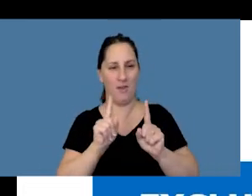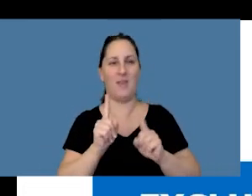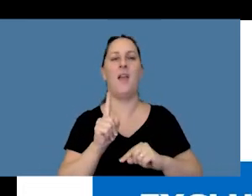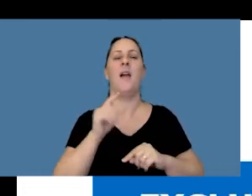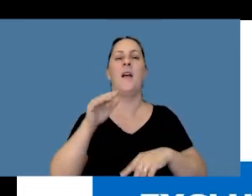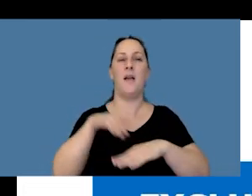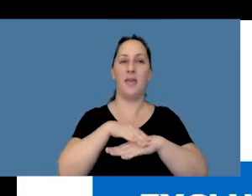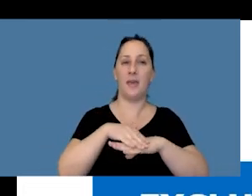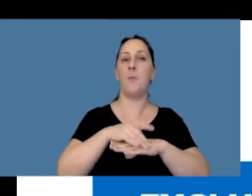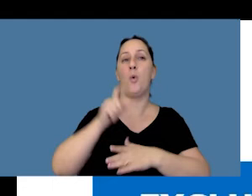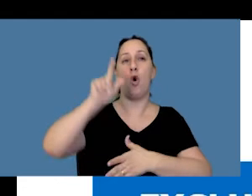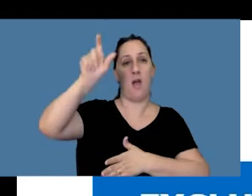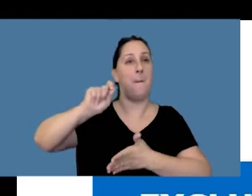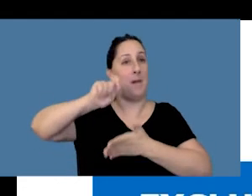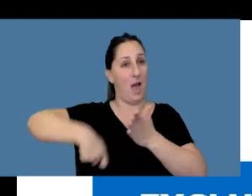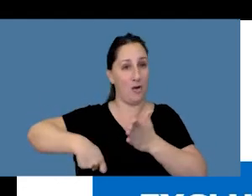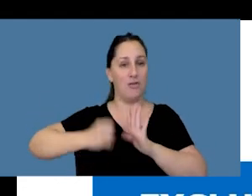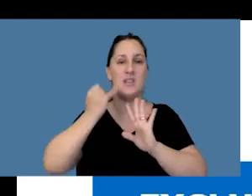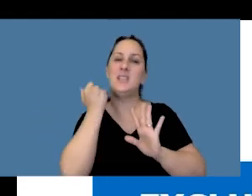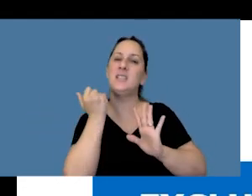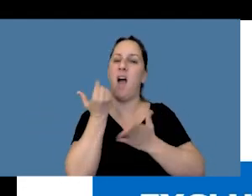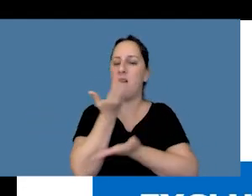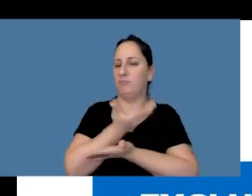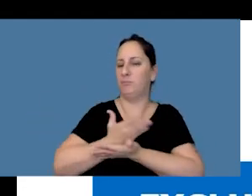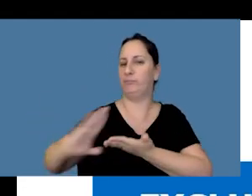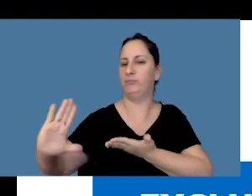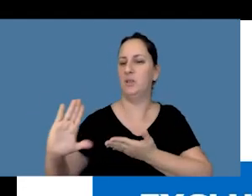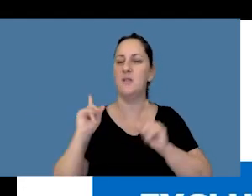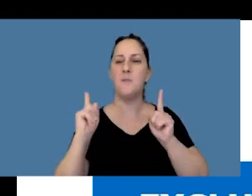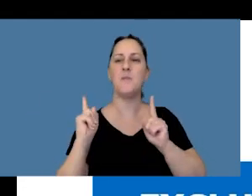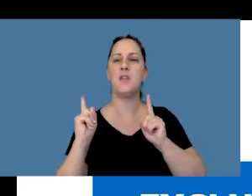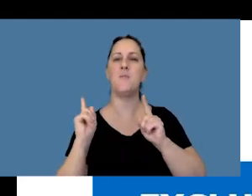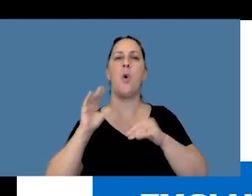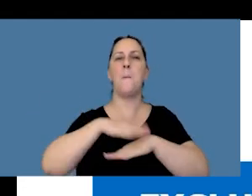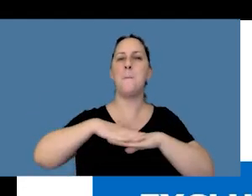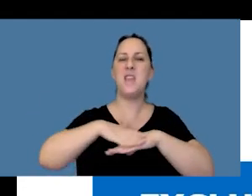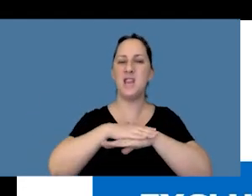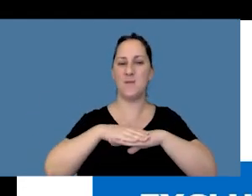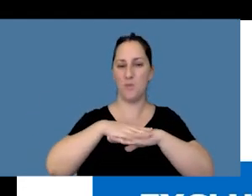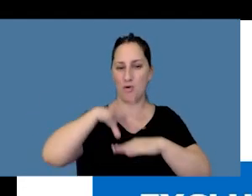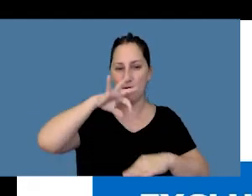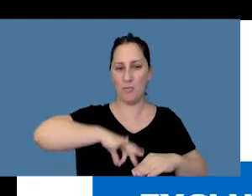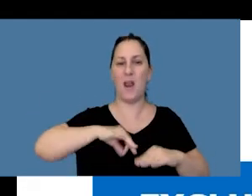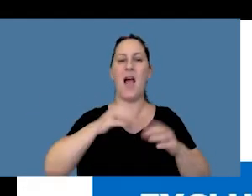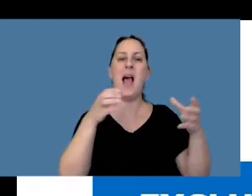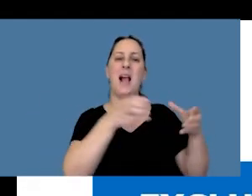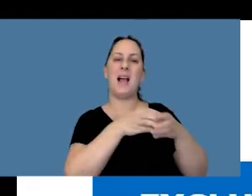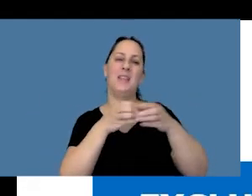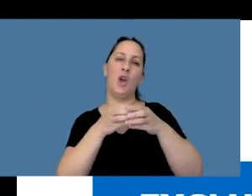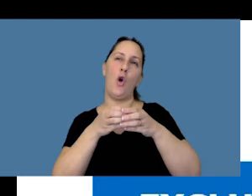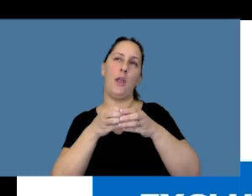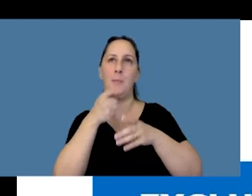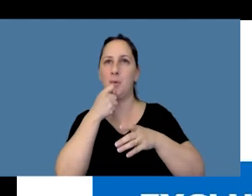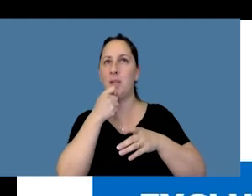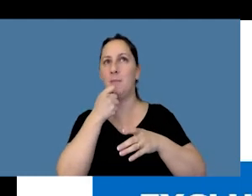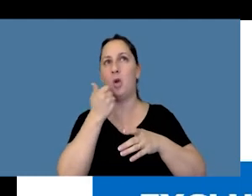ser empleador, ya no es más una causal de exclusión el mantener una nómina mínima para las categorías superiores como lo era